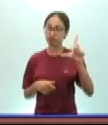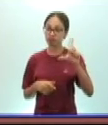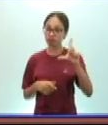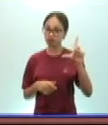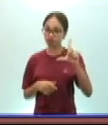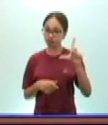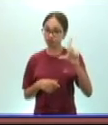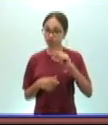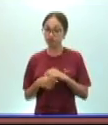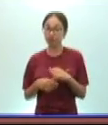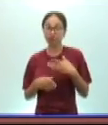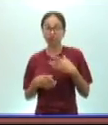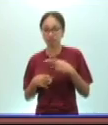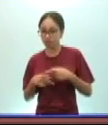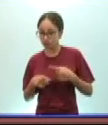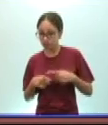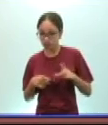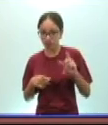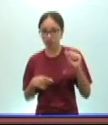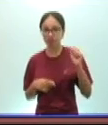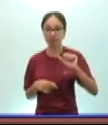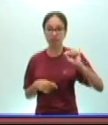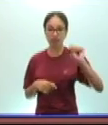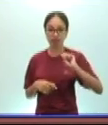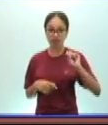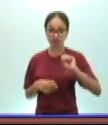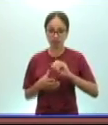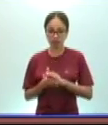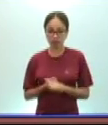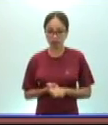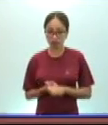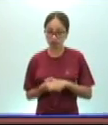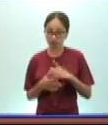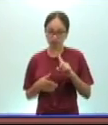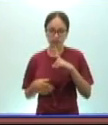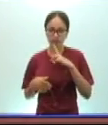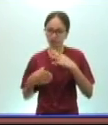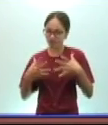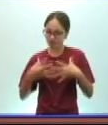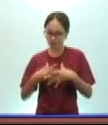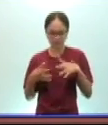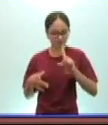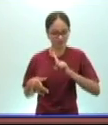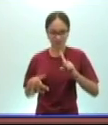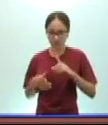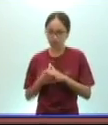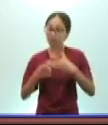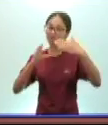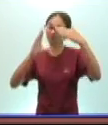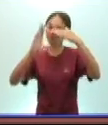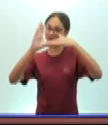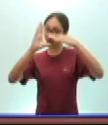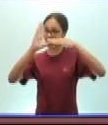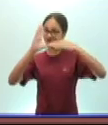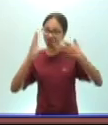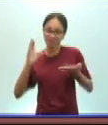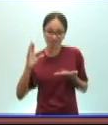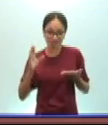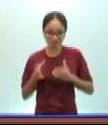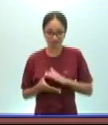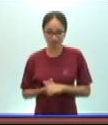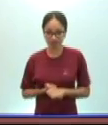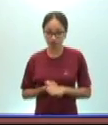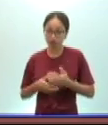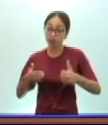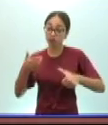sólido, que es prácticamente insoluble en ese líquido, pero que además va al fondo rápidamente. Bueno, este tipo de